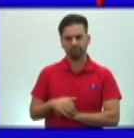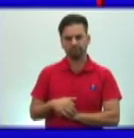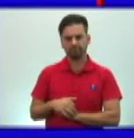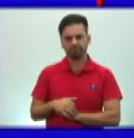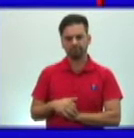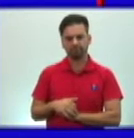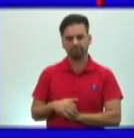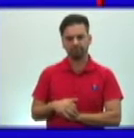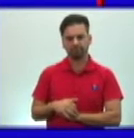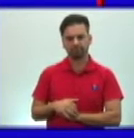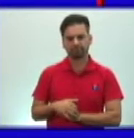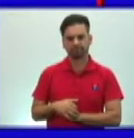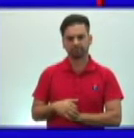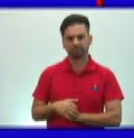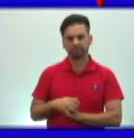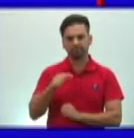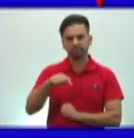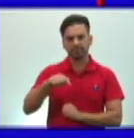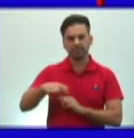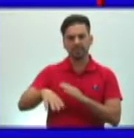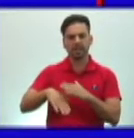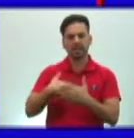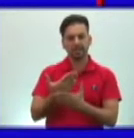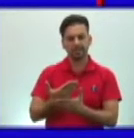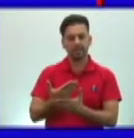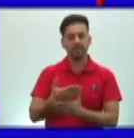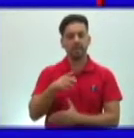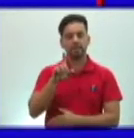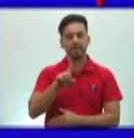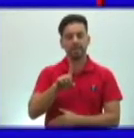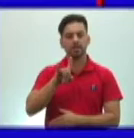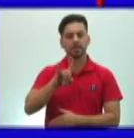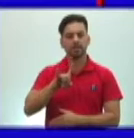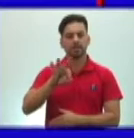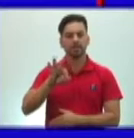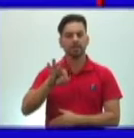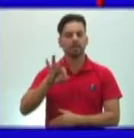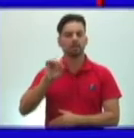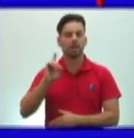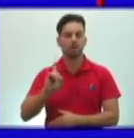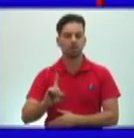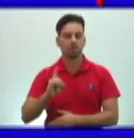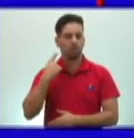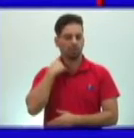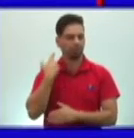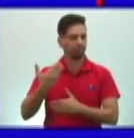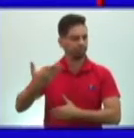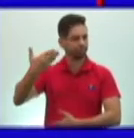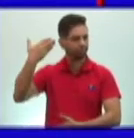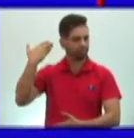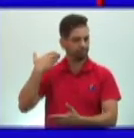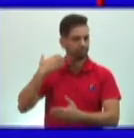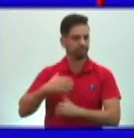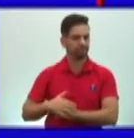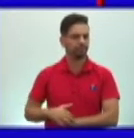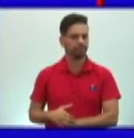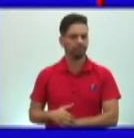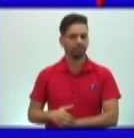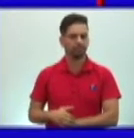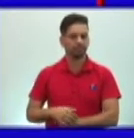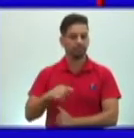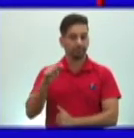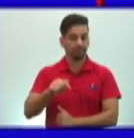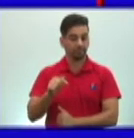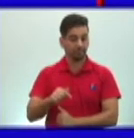se tomó en 1981. Pero las dictaduras, y en este caso esta